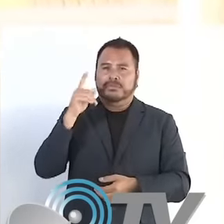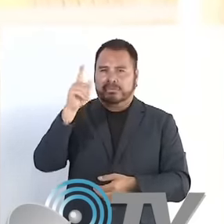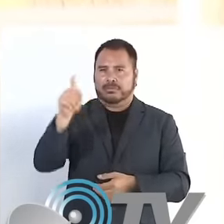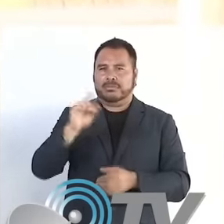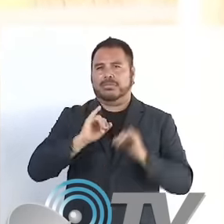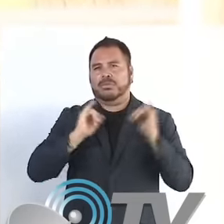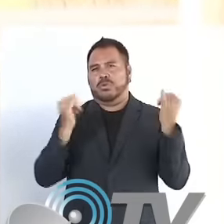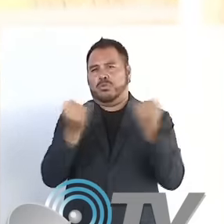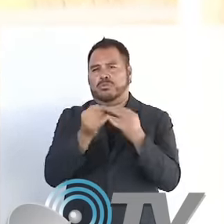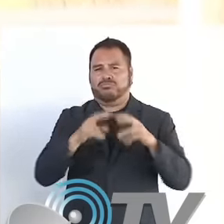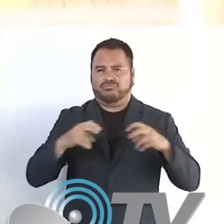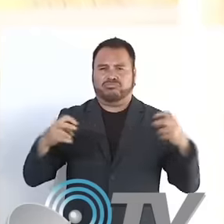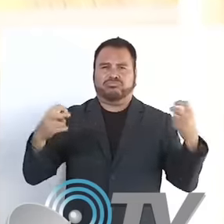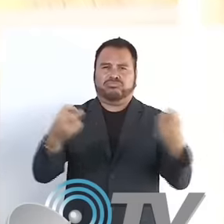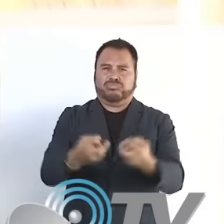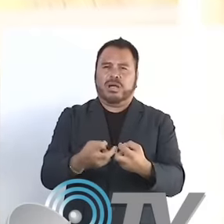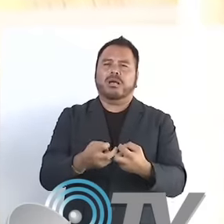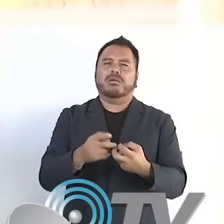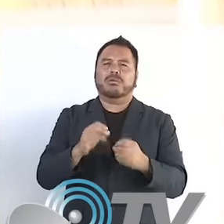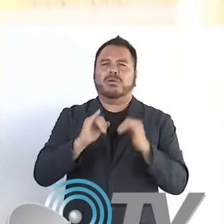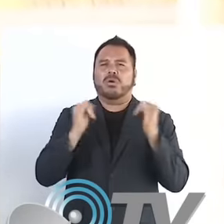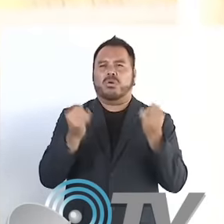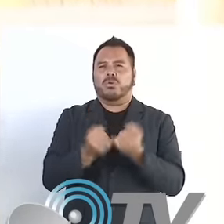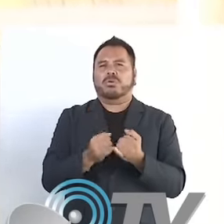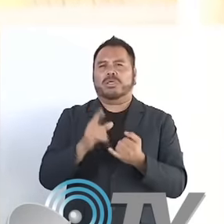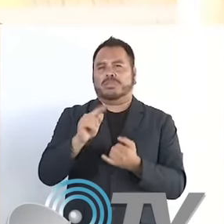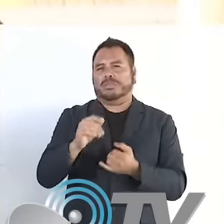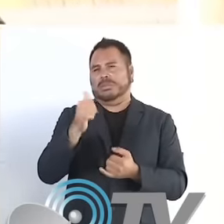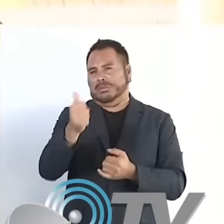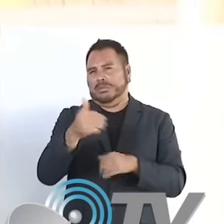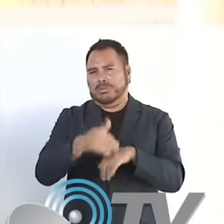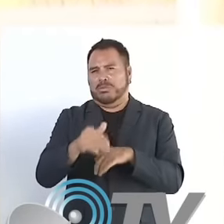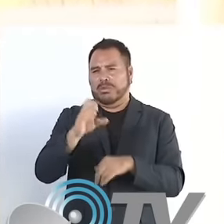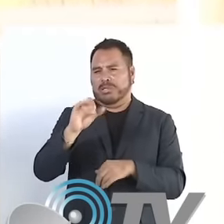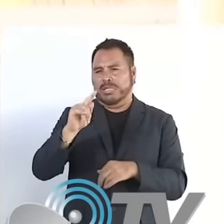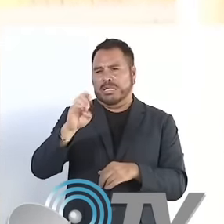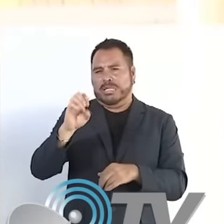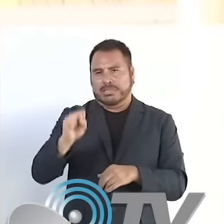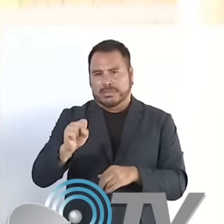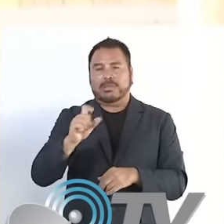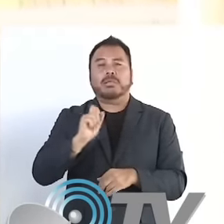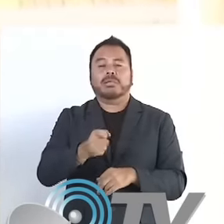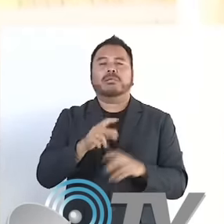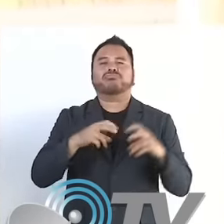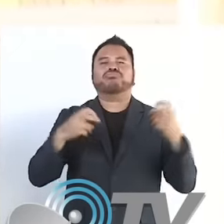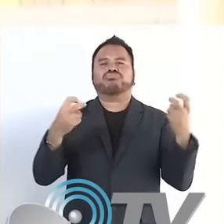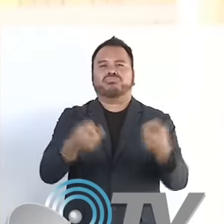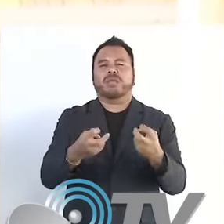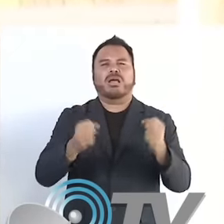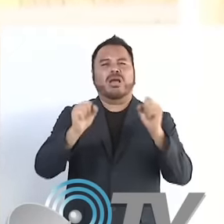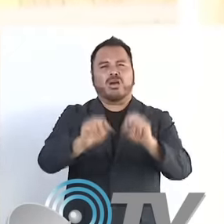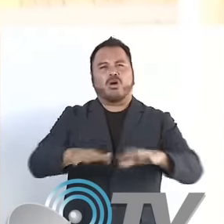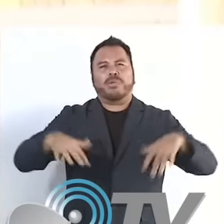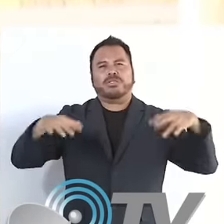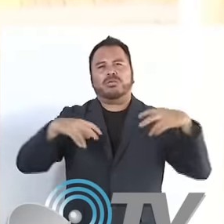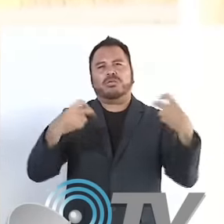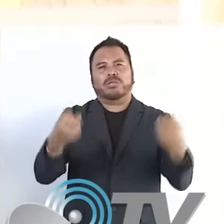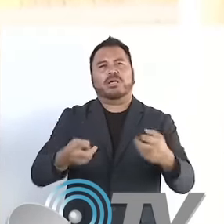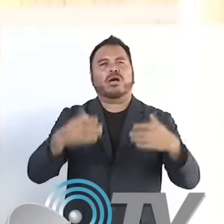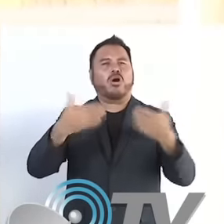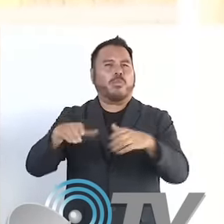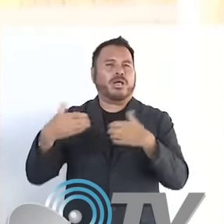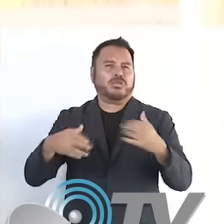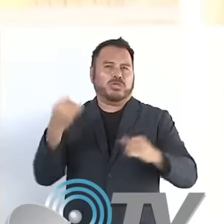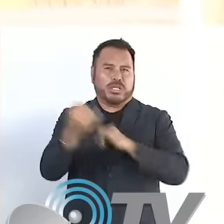la 77ª sesión del CITES, que es la Convención sobre el Comercio